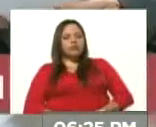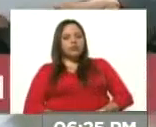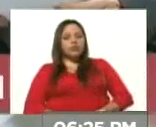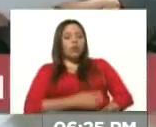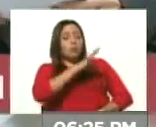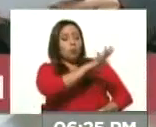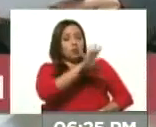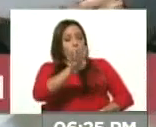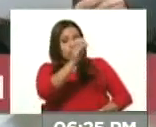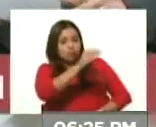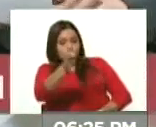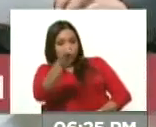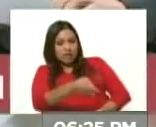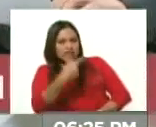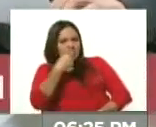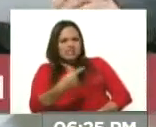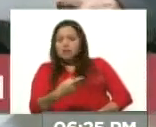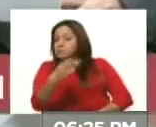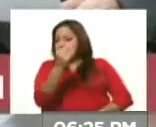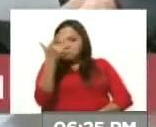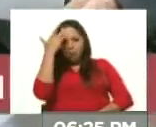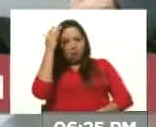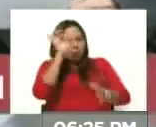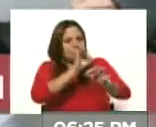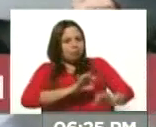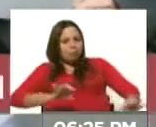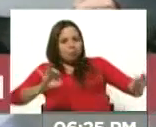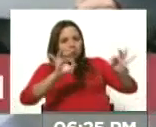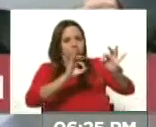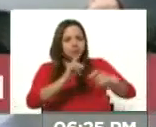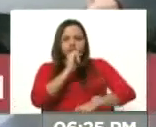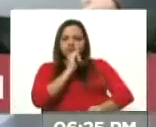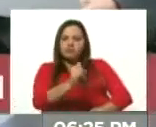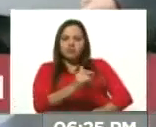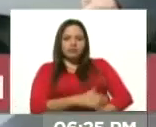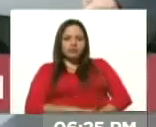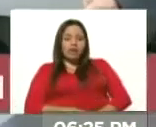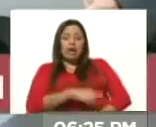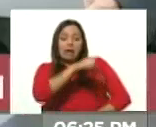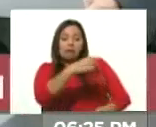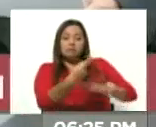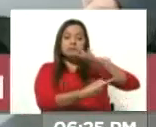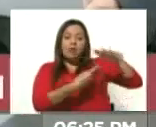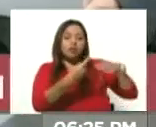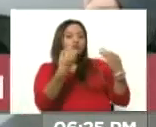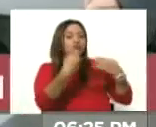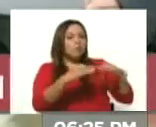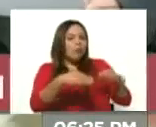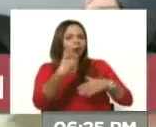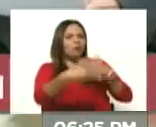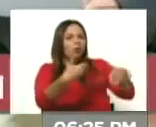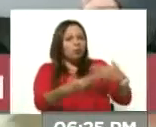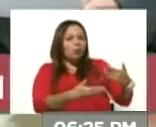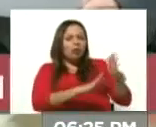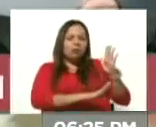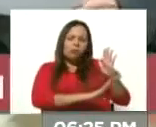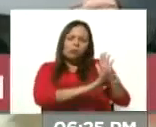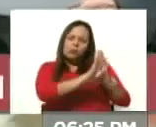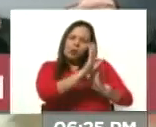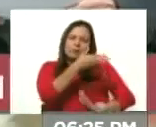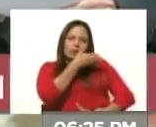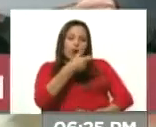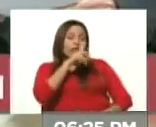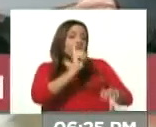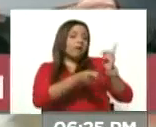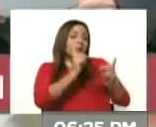44% dice no estar nada informado estos son cifras normales que progresivamente iremos mejorando sobre todo de